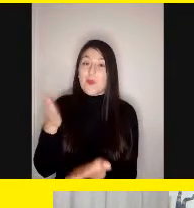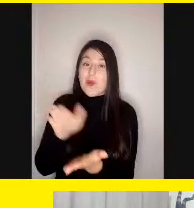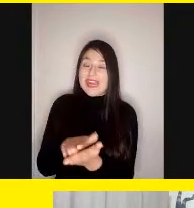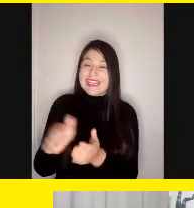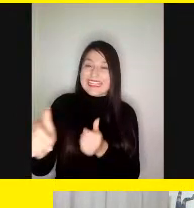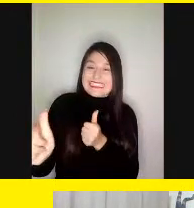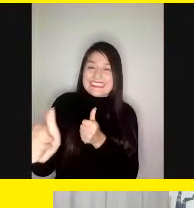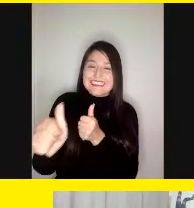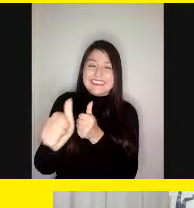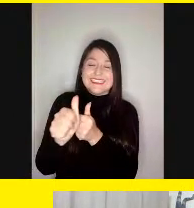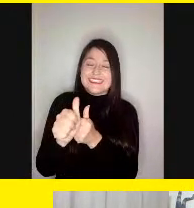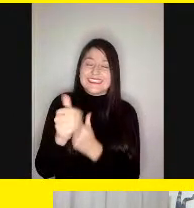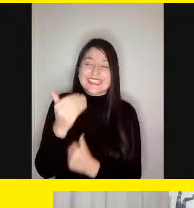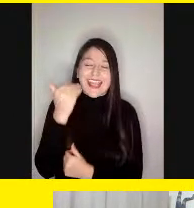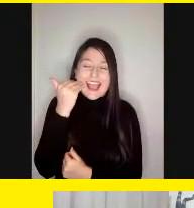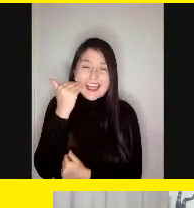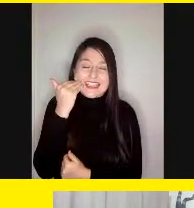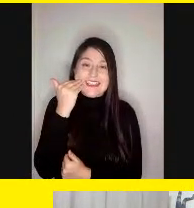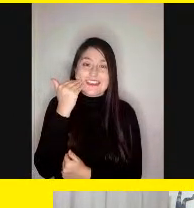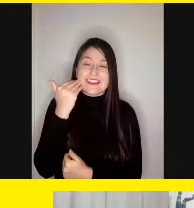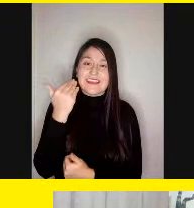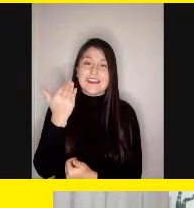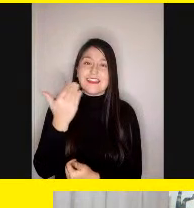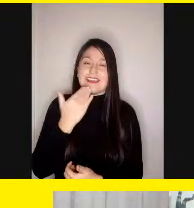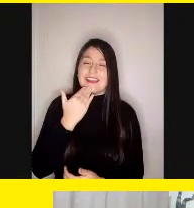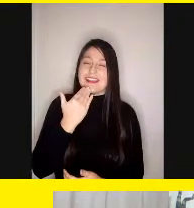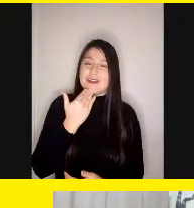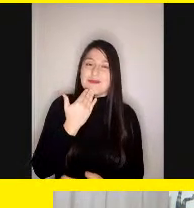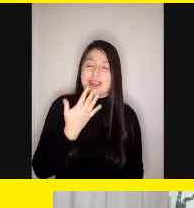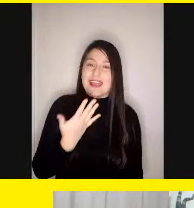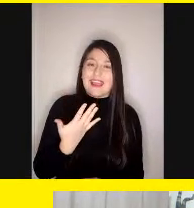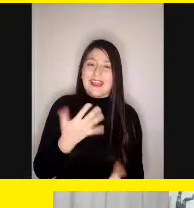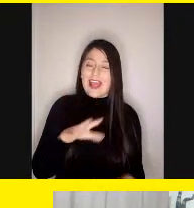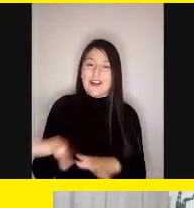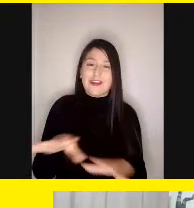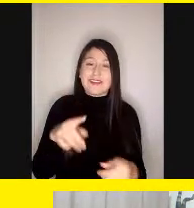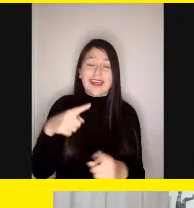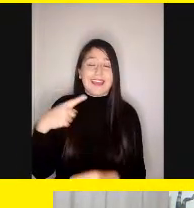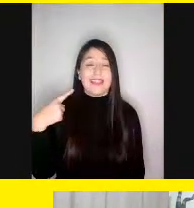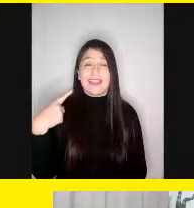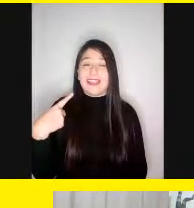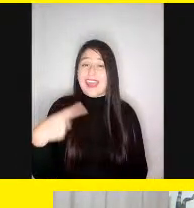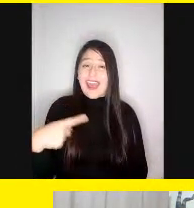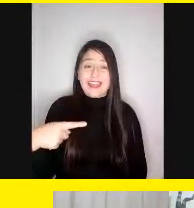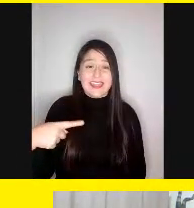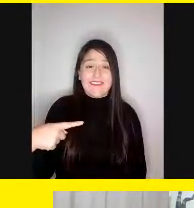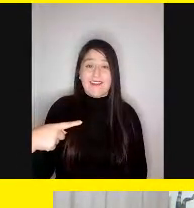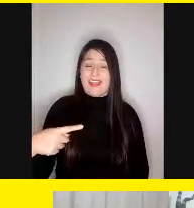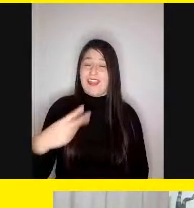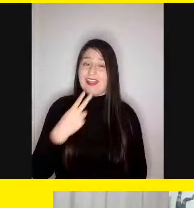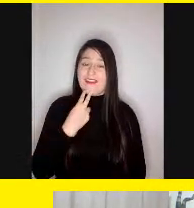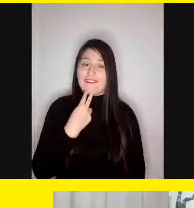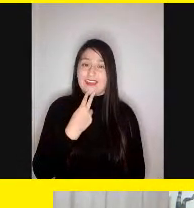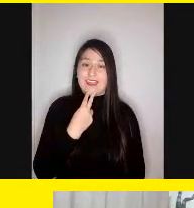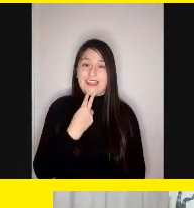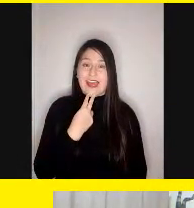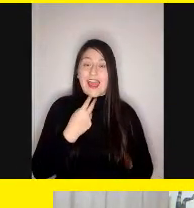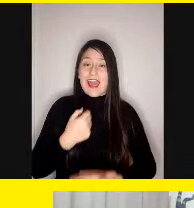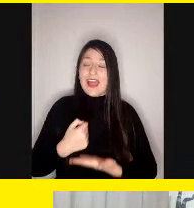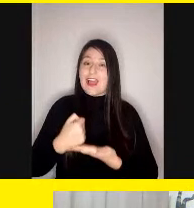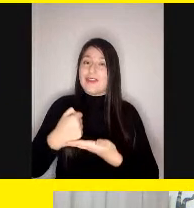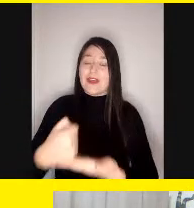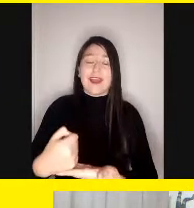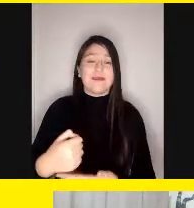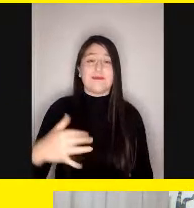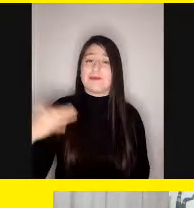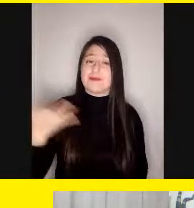los depredadores de la vida, la solidaridad quiere una importancia central. Quizá mirándolo